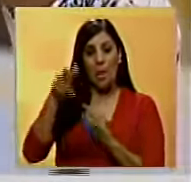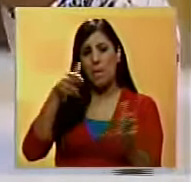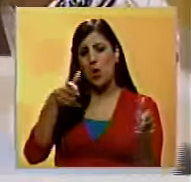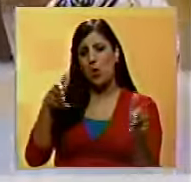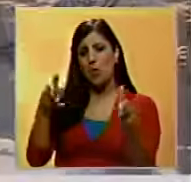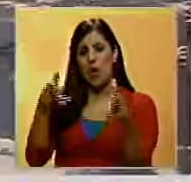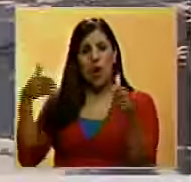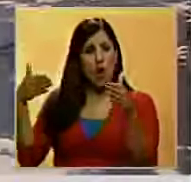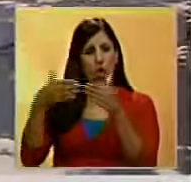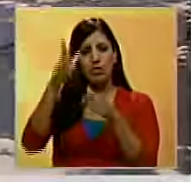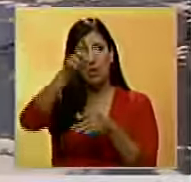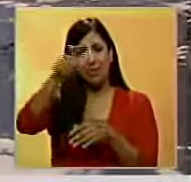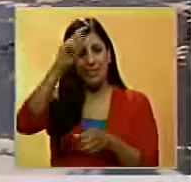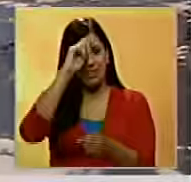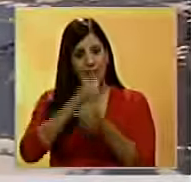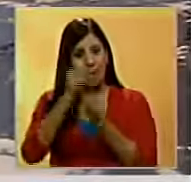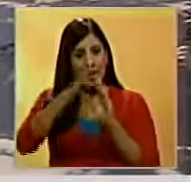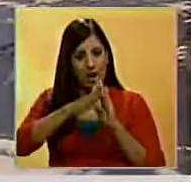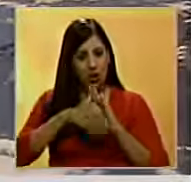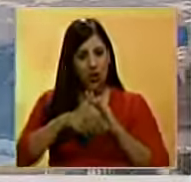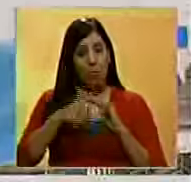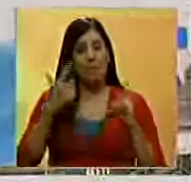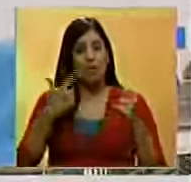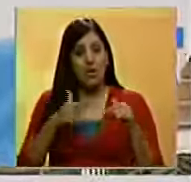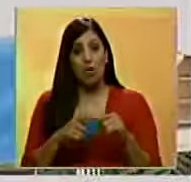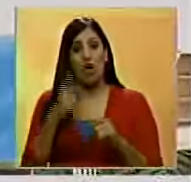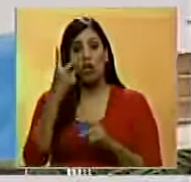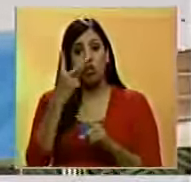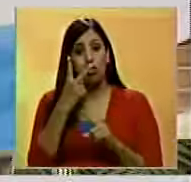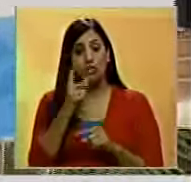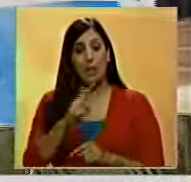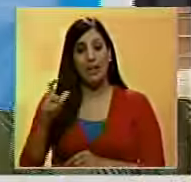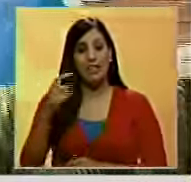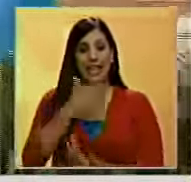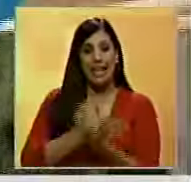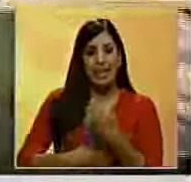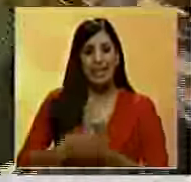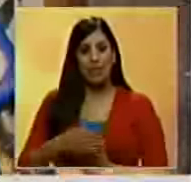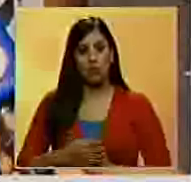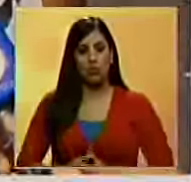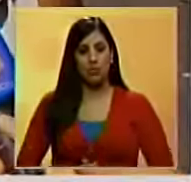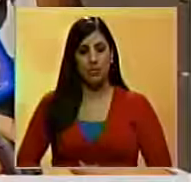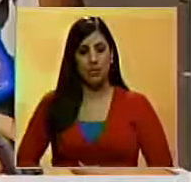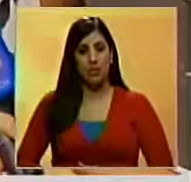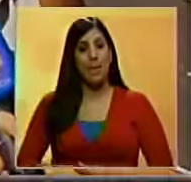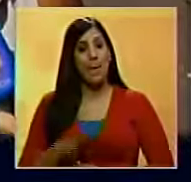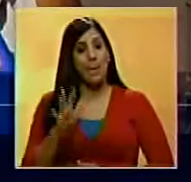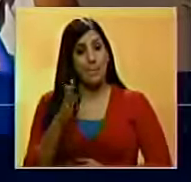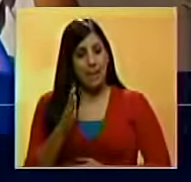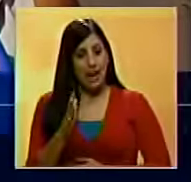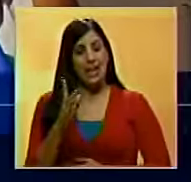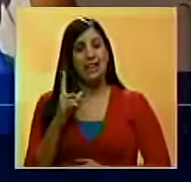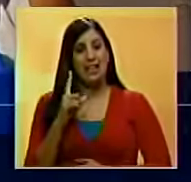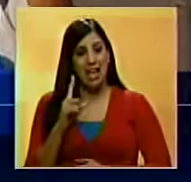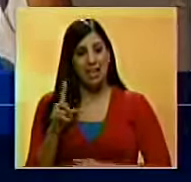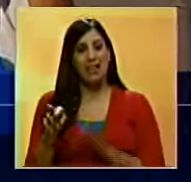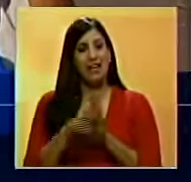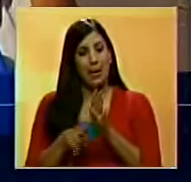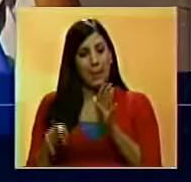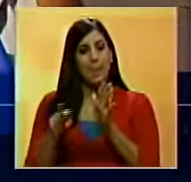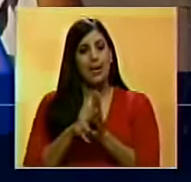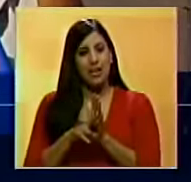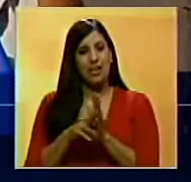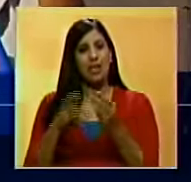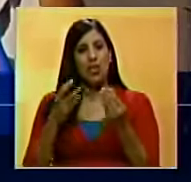dispararon contra los trabajadores para robar. Durante este hecho, otras dos personas resultaron heridas. Al parecer sí hay frecuentemente